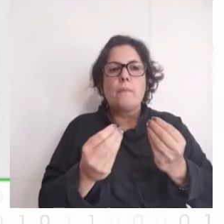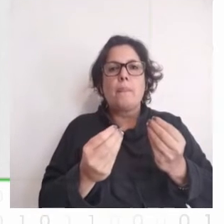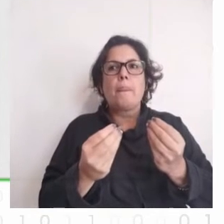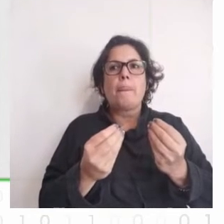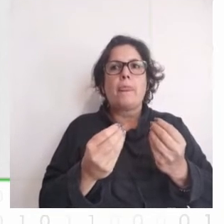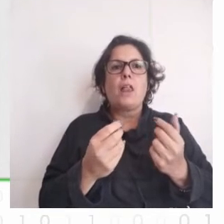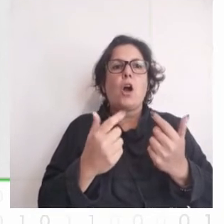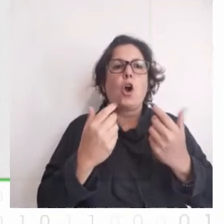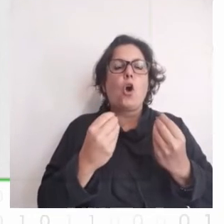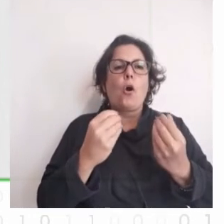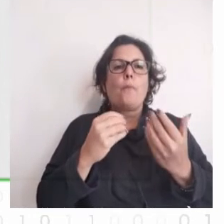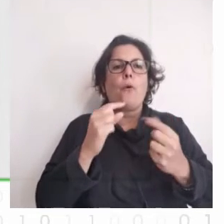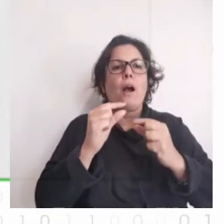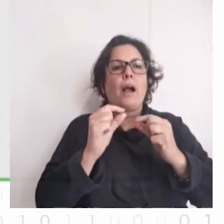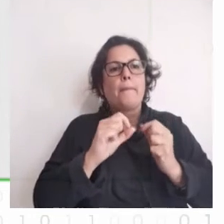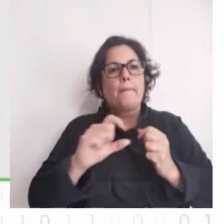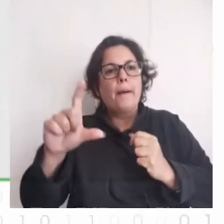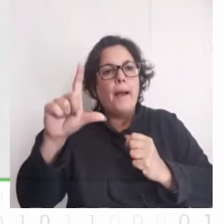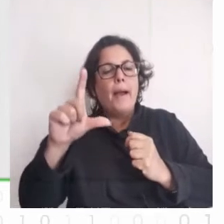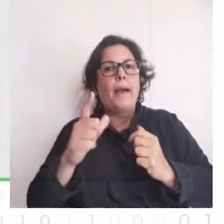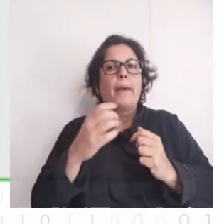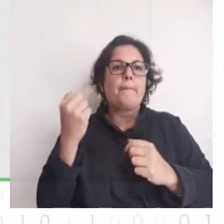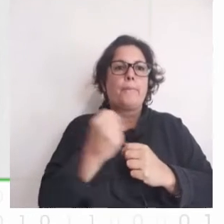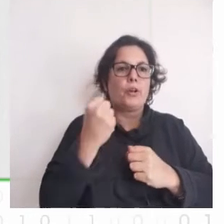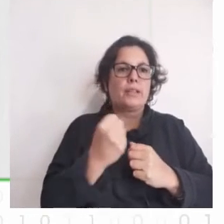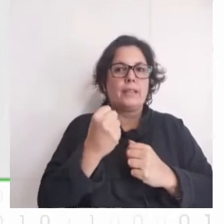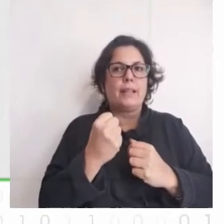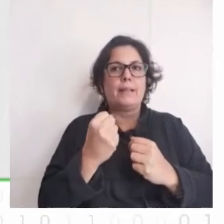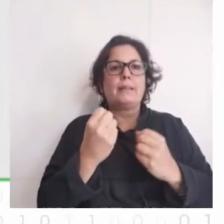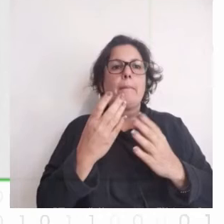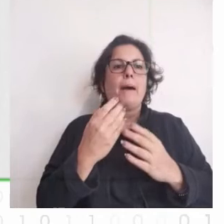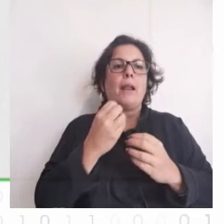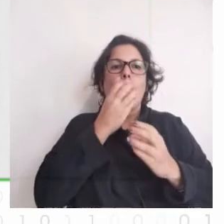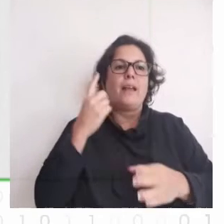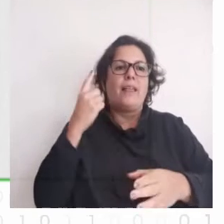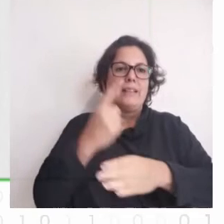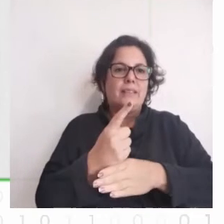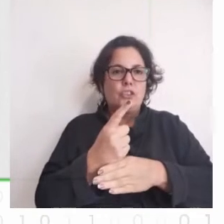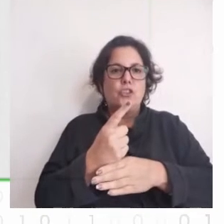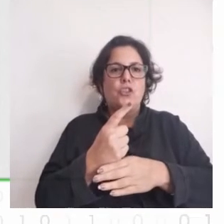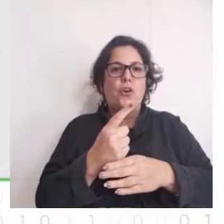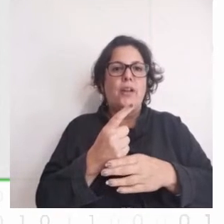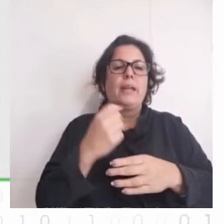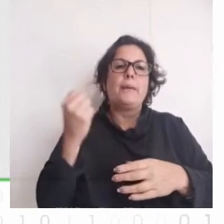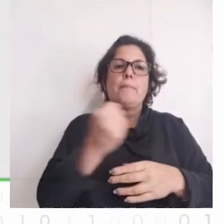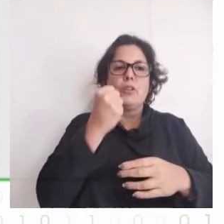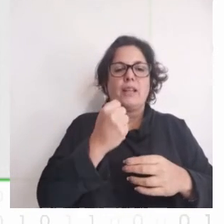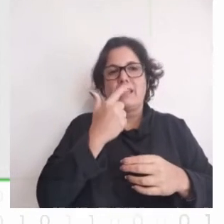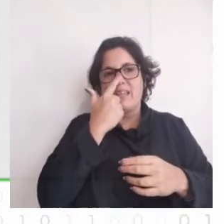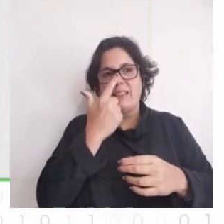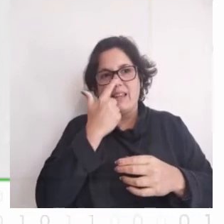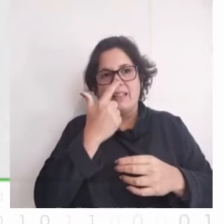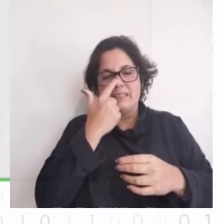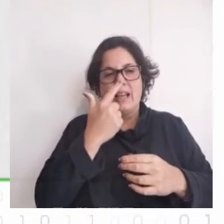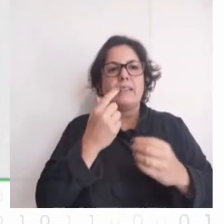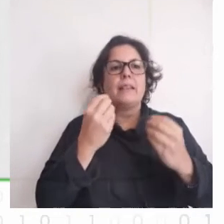del comportamiento, va tomando cada vez más importancia y bueno, es súper interesante para sacar